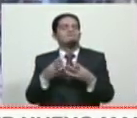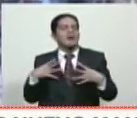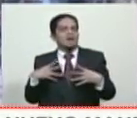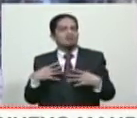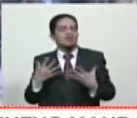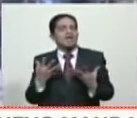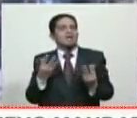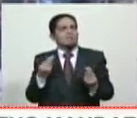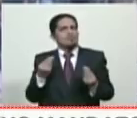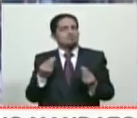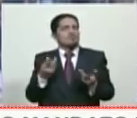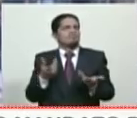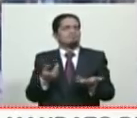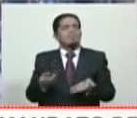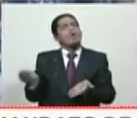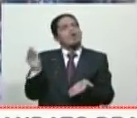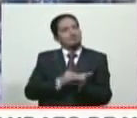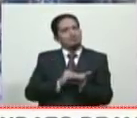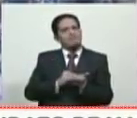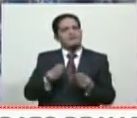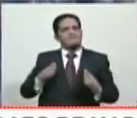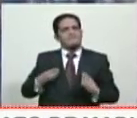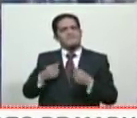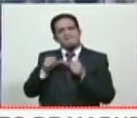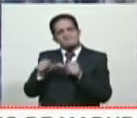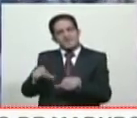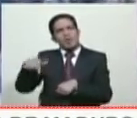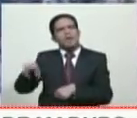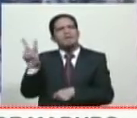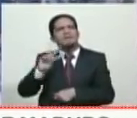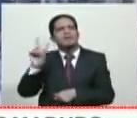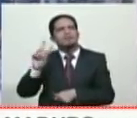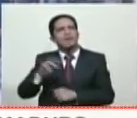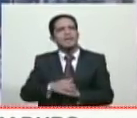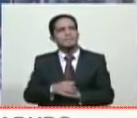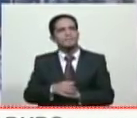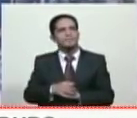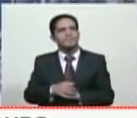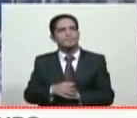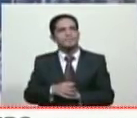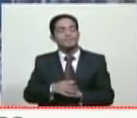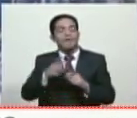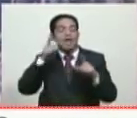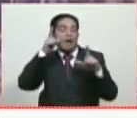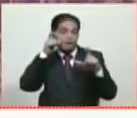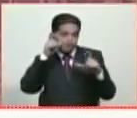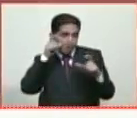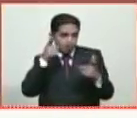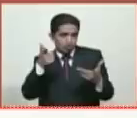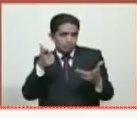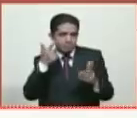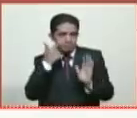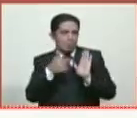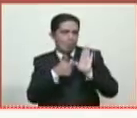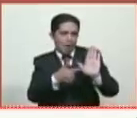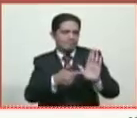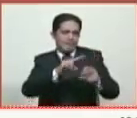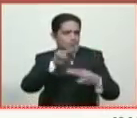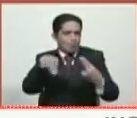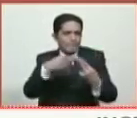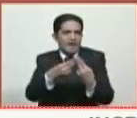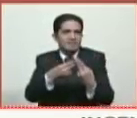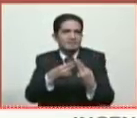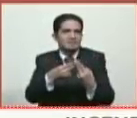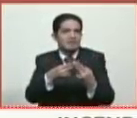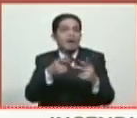a restablecerse de manera definitiva en Venezuela? La foto que mostraban, que ya no la muestran porque les da vergüenza, es la foto de